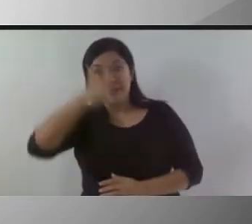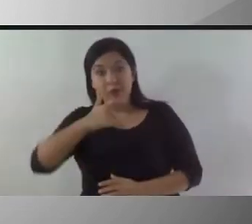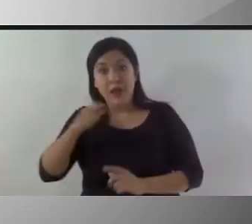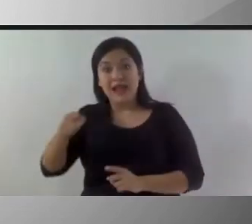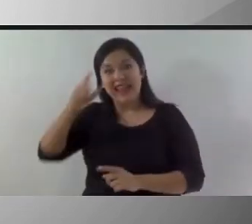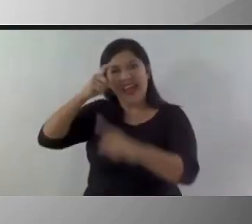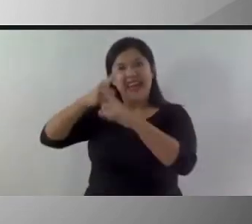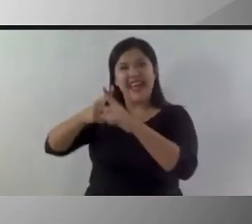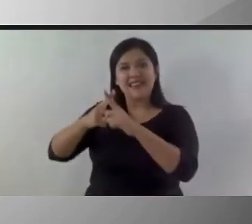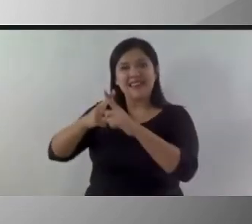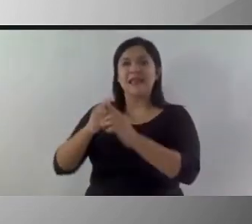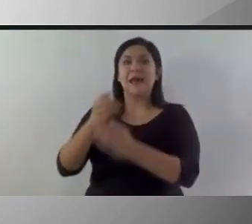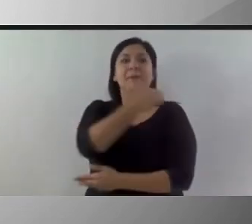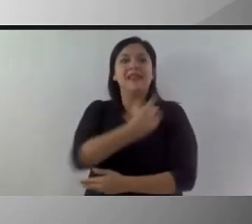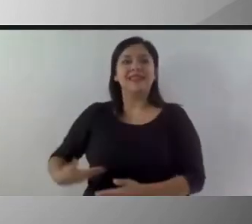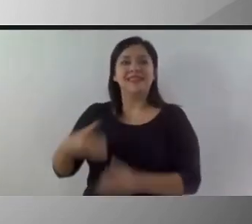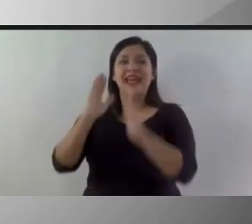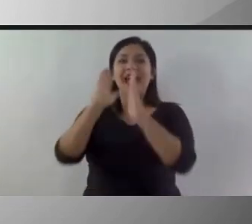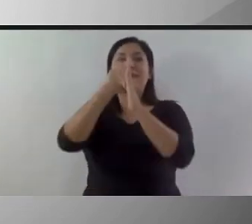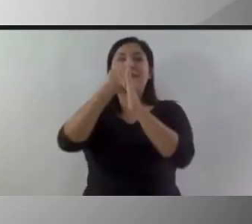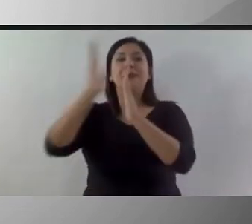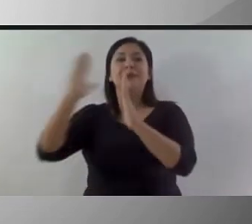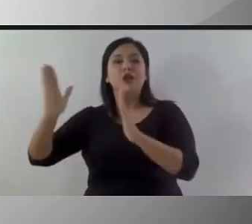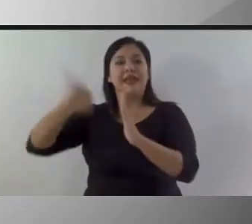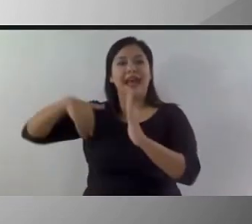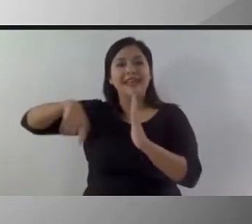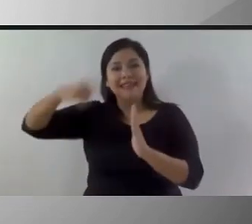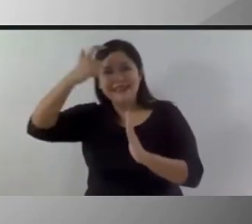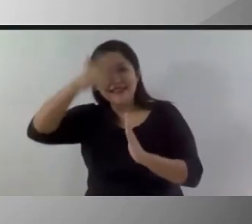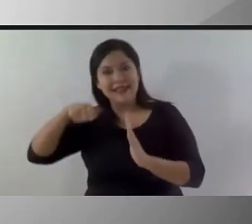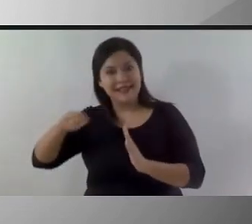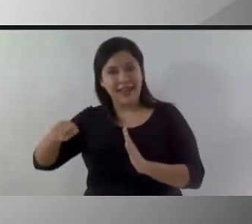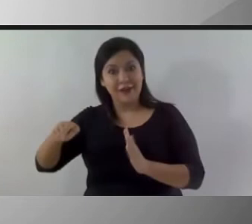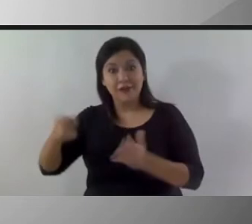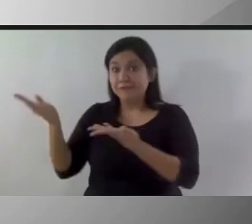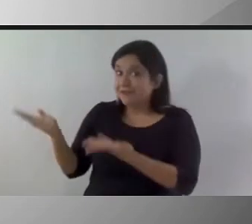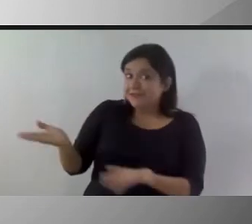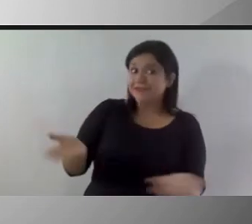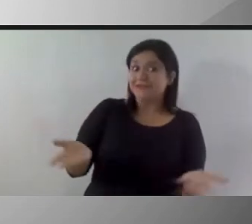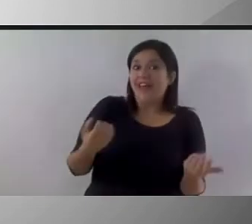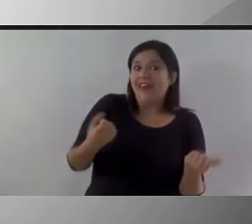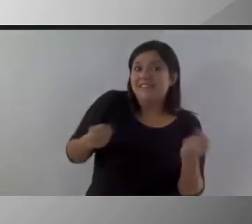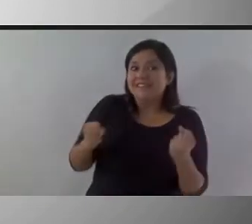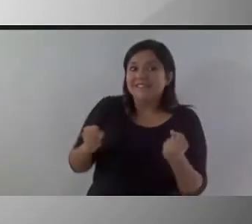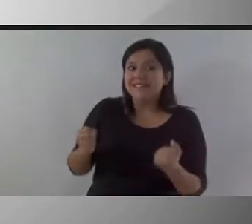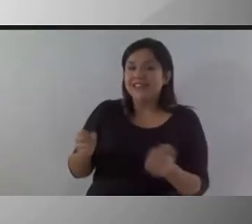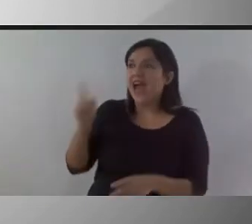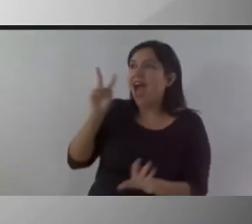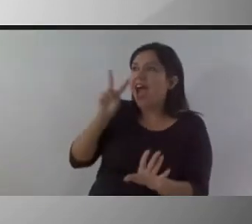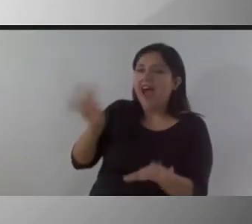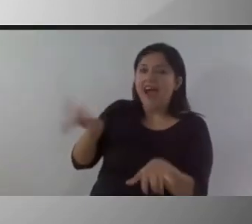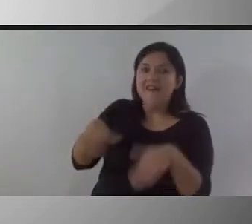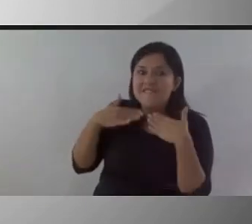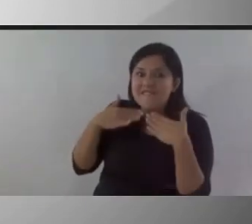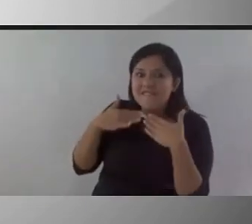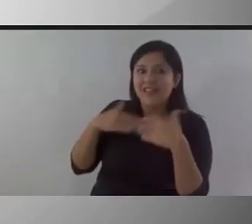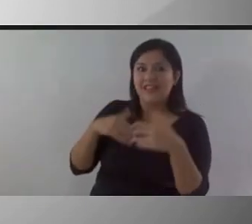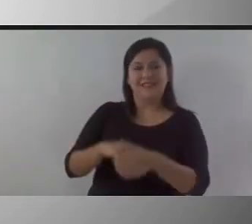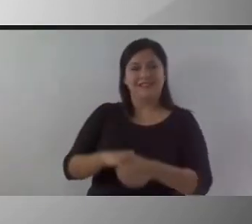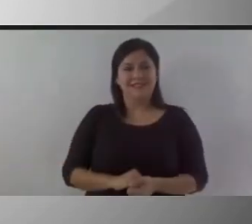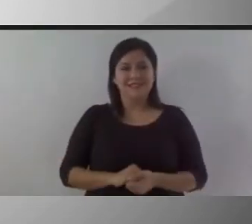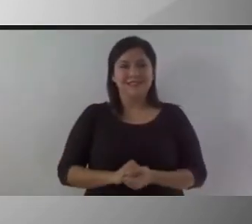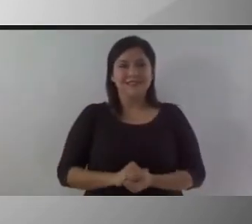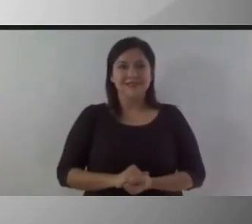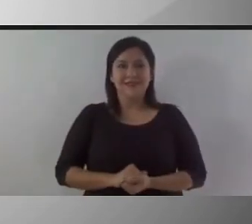Biblioteca Argentina para Ciegos. Así que bueno, adelante. Estamos ansiosos y ansiosas de escucharnos.